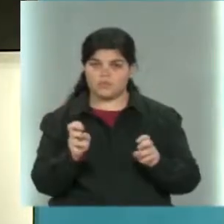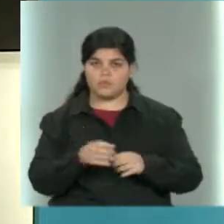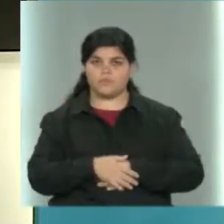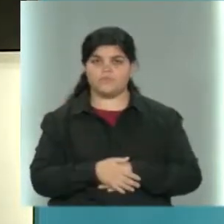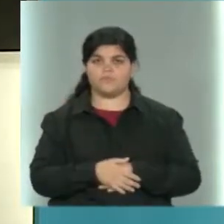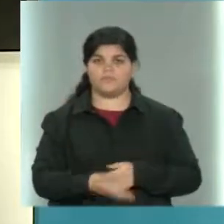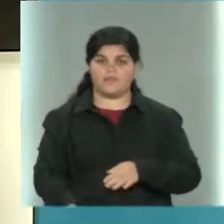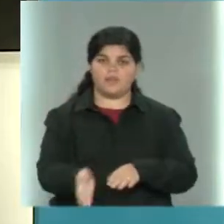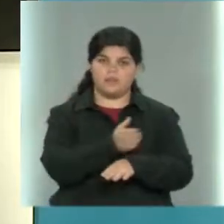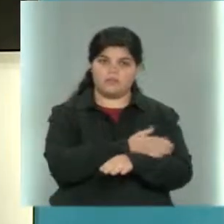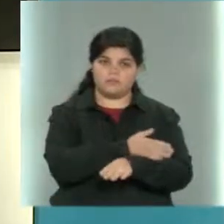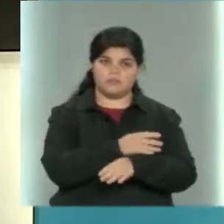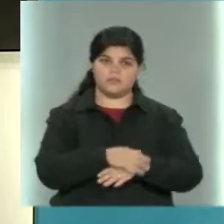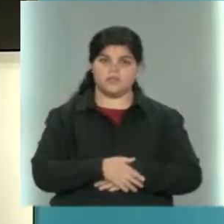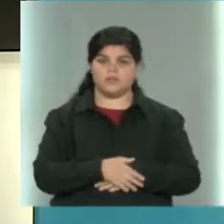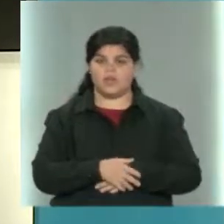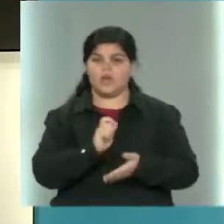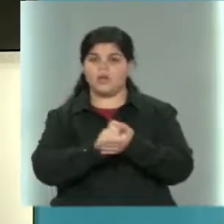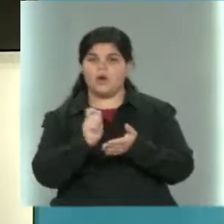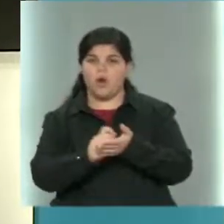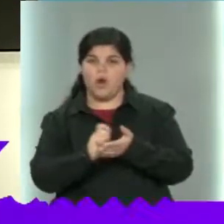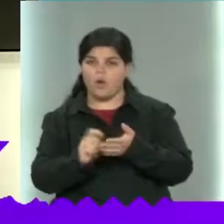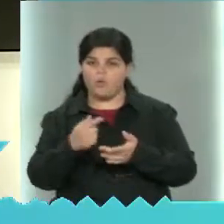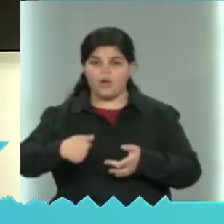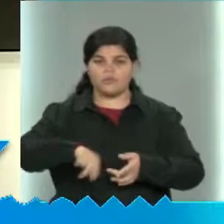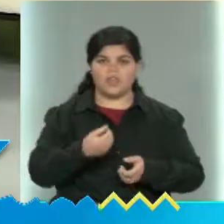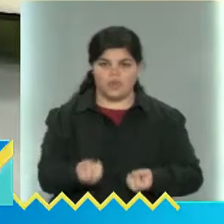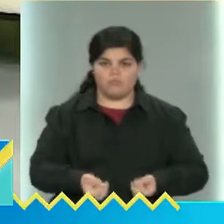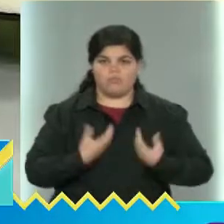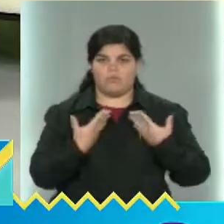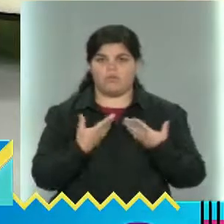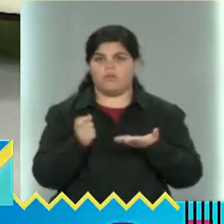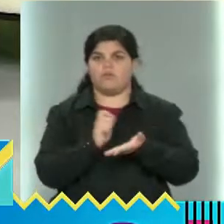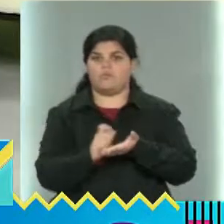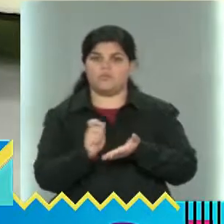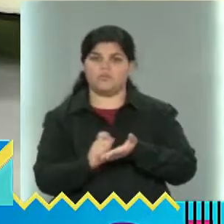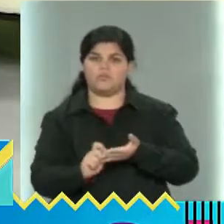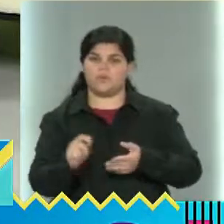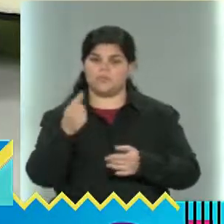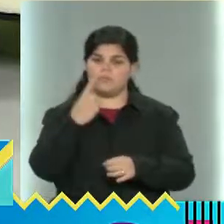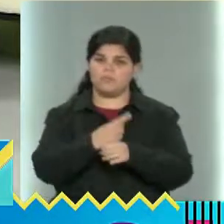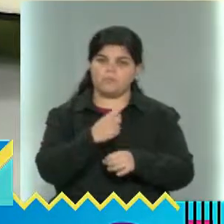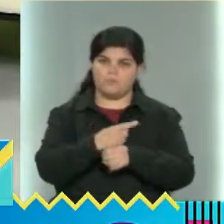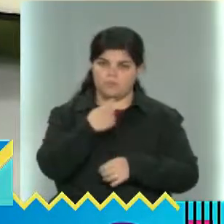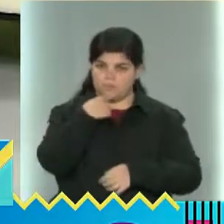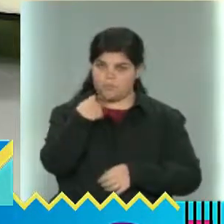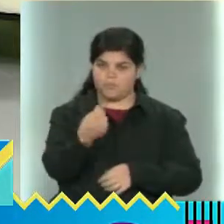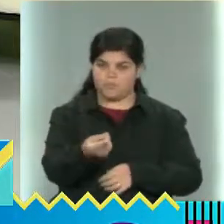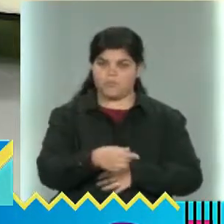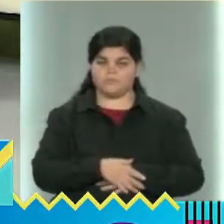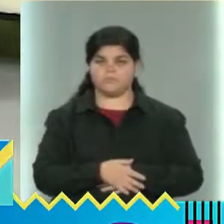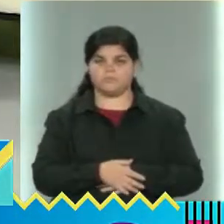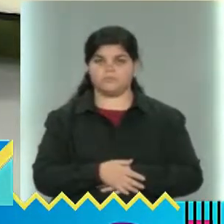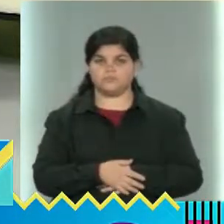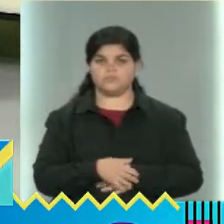nada, esas obras, a ustedes algo los motivó a escribirlo. Y mi primera pregunta tiene que ver con cuál es el impacto